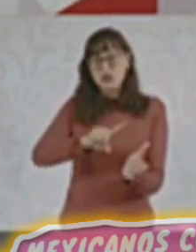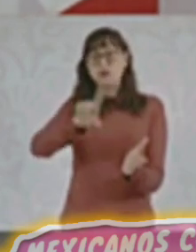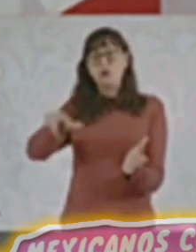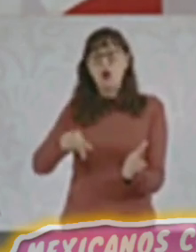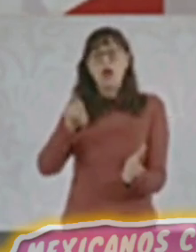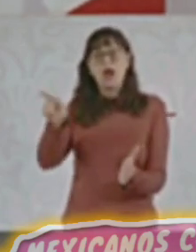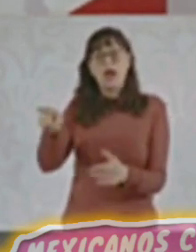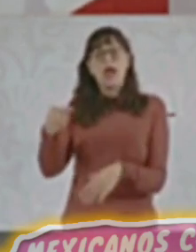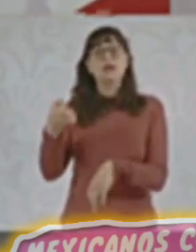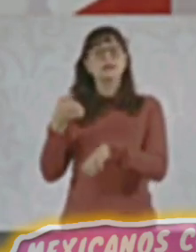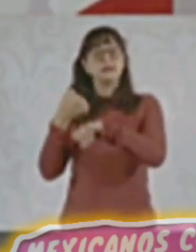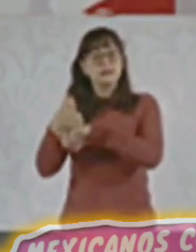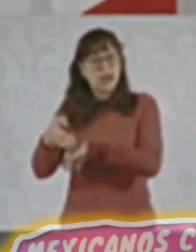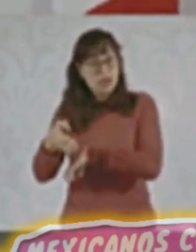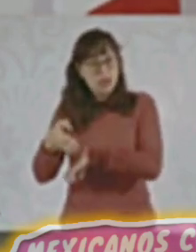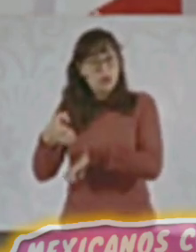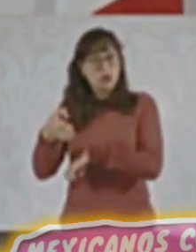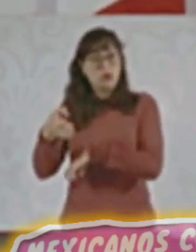entidades